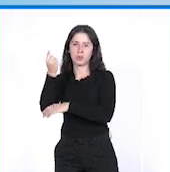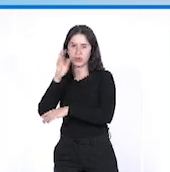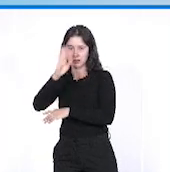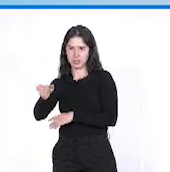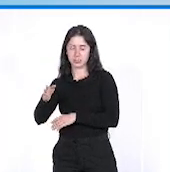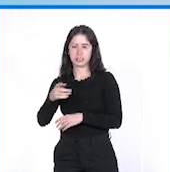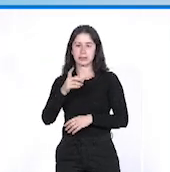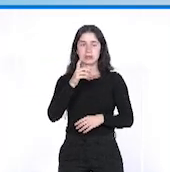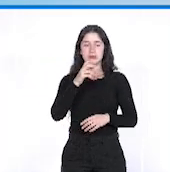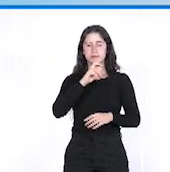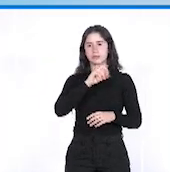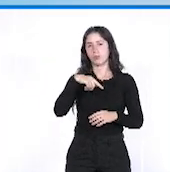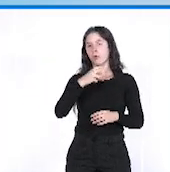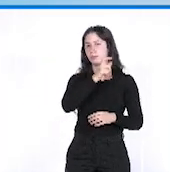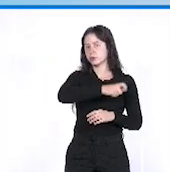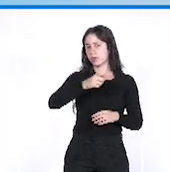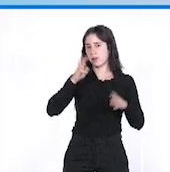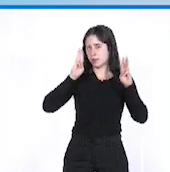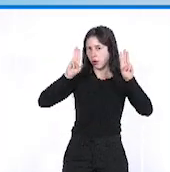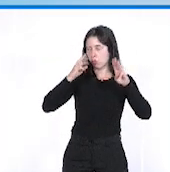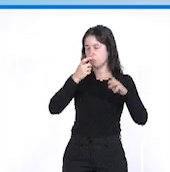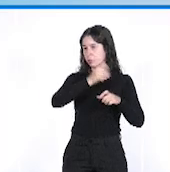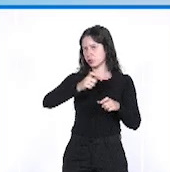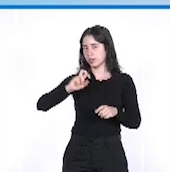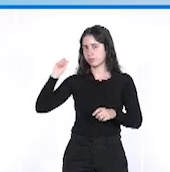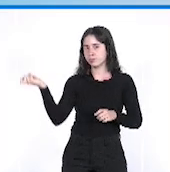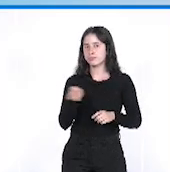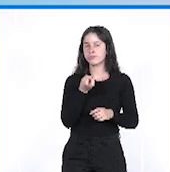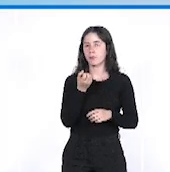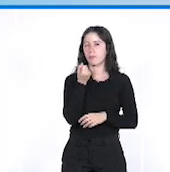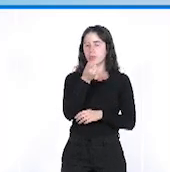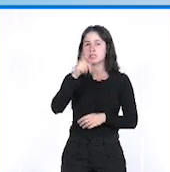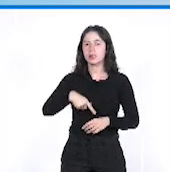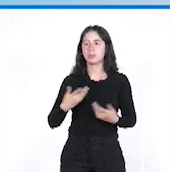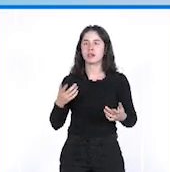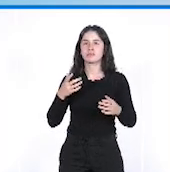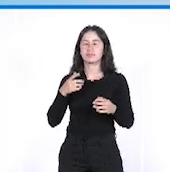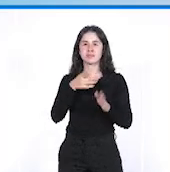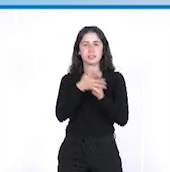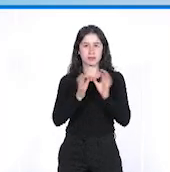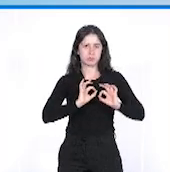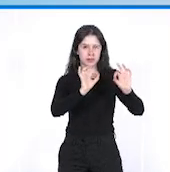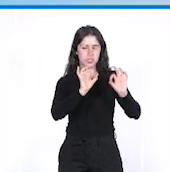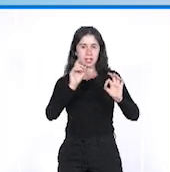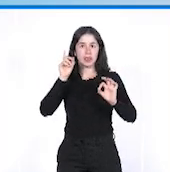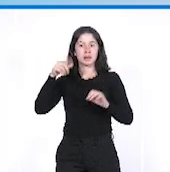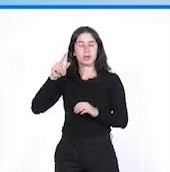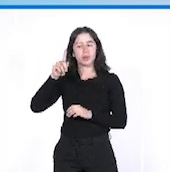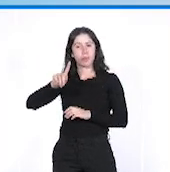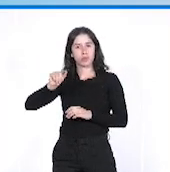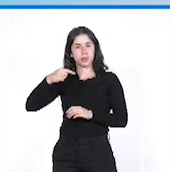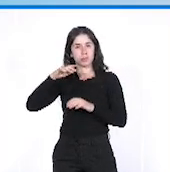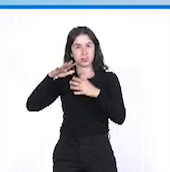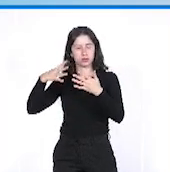por los pedagogos y otra mucha gente que también apoya pero es una más especializada y después el 1.58 sumamos